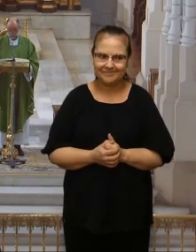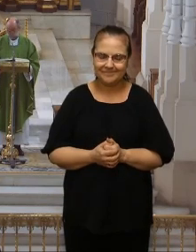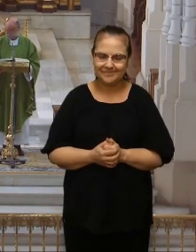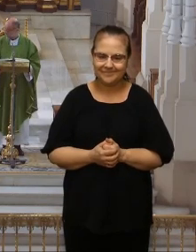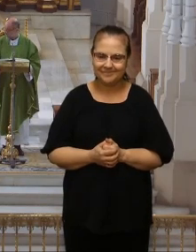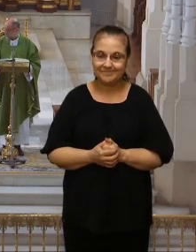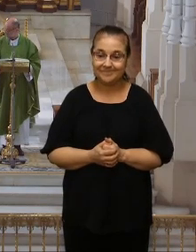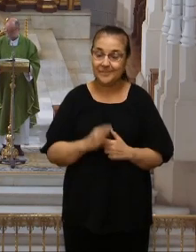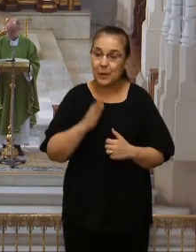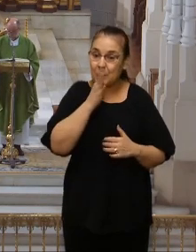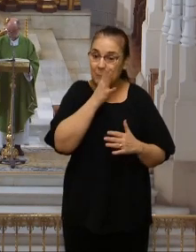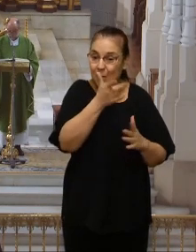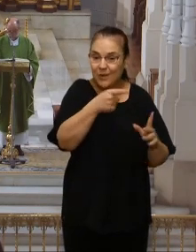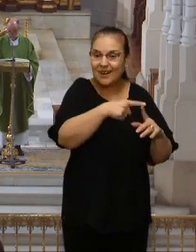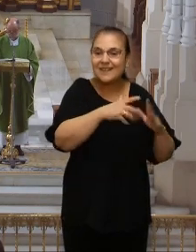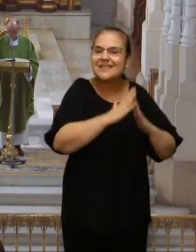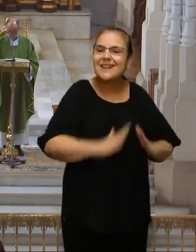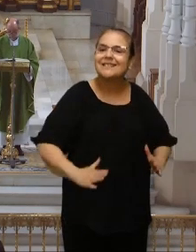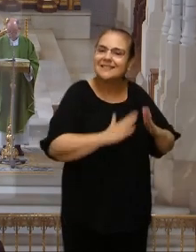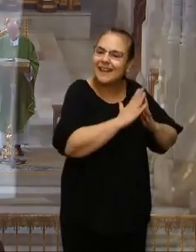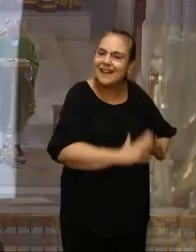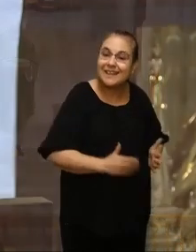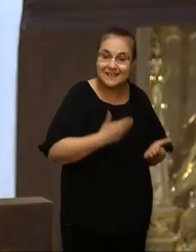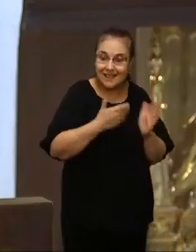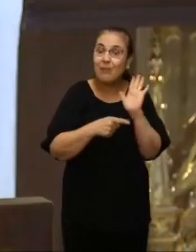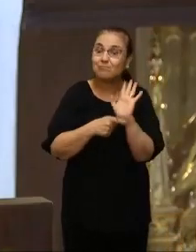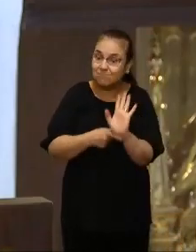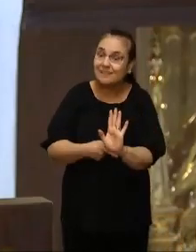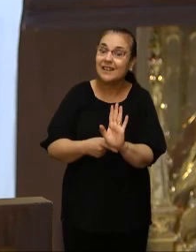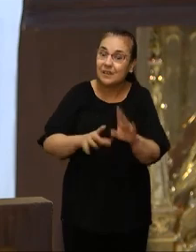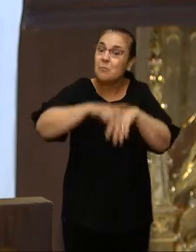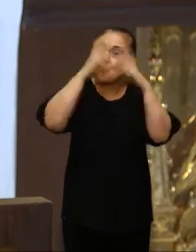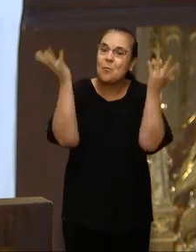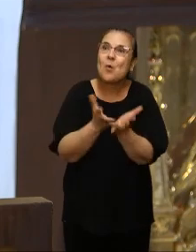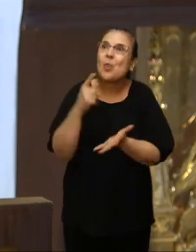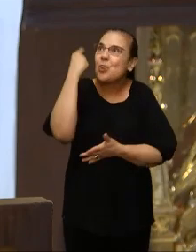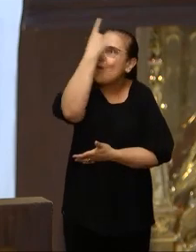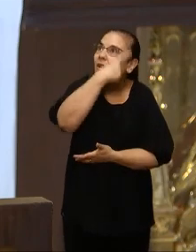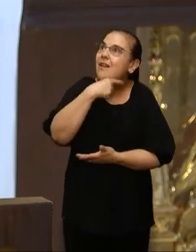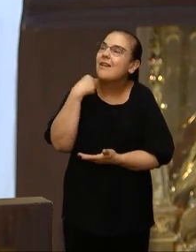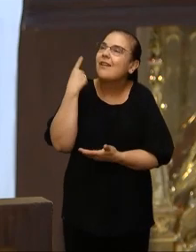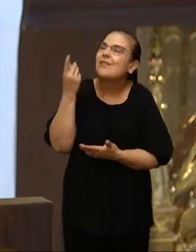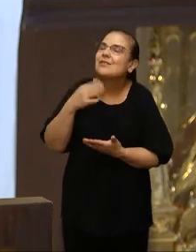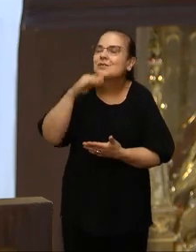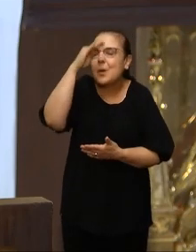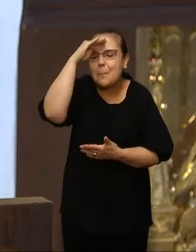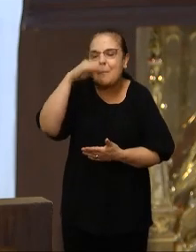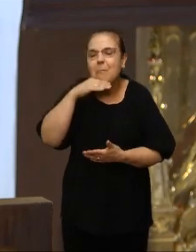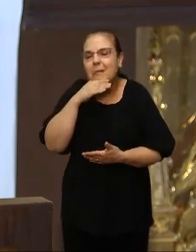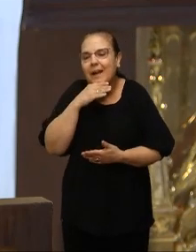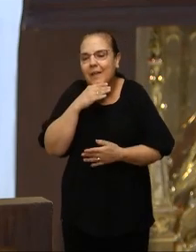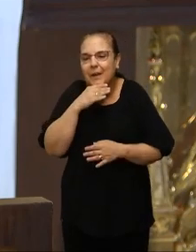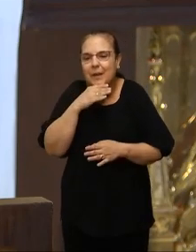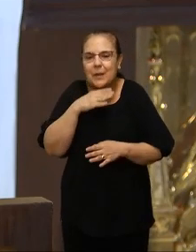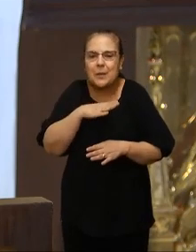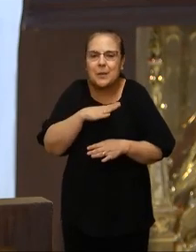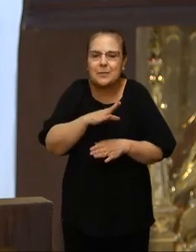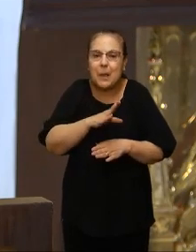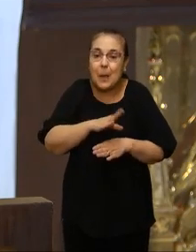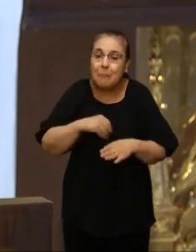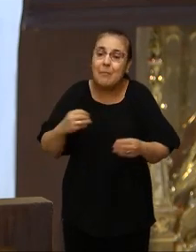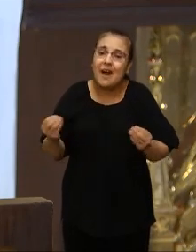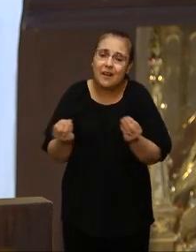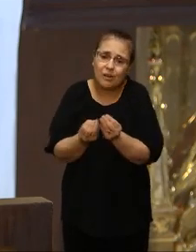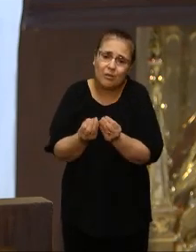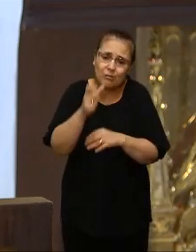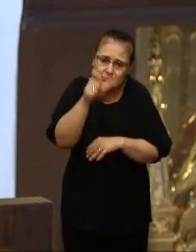Por la Santa Iglesia, para que presente ante el mundo el rostro acogedor del Padre, para con los